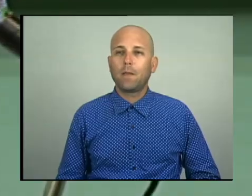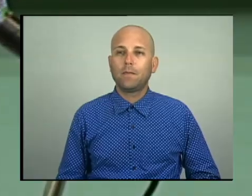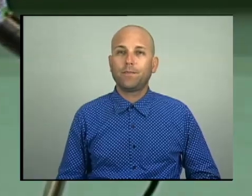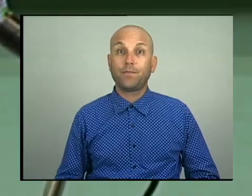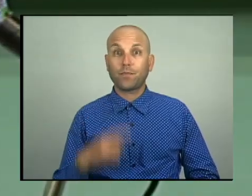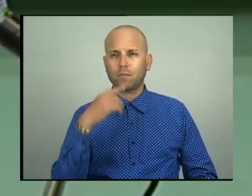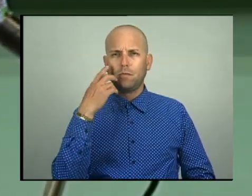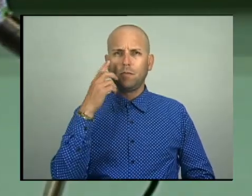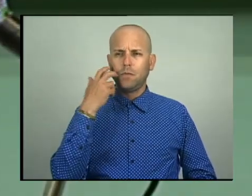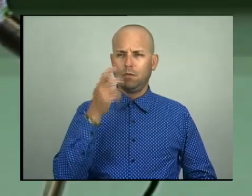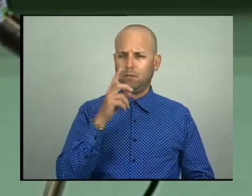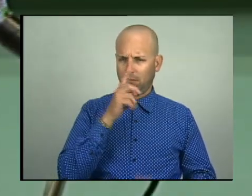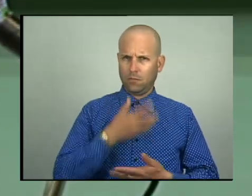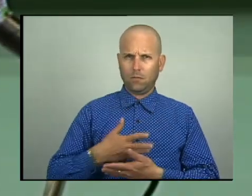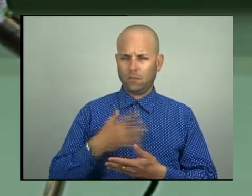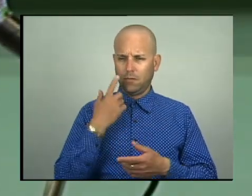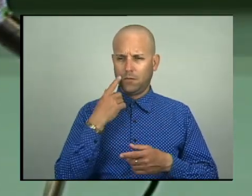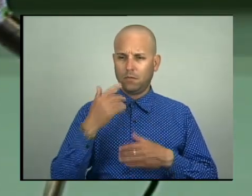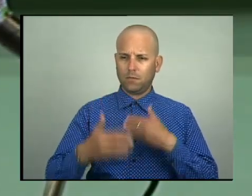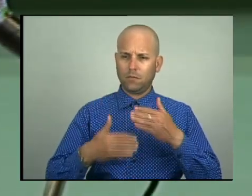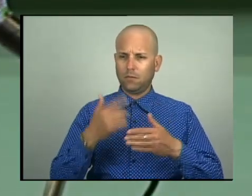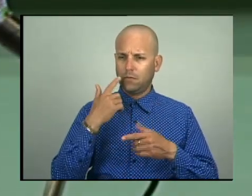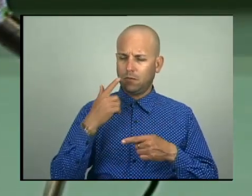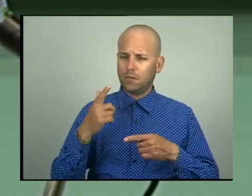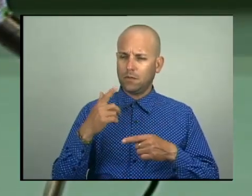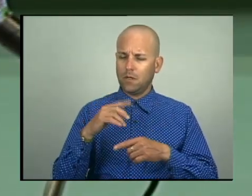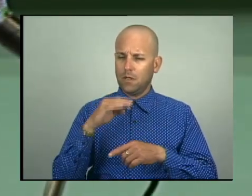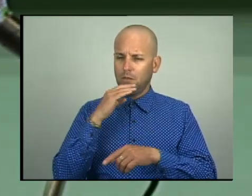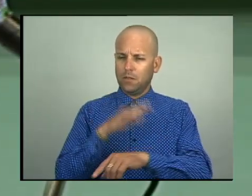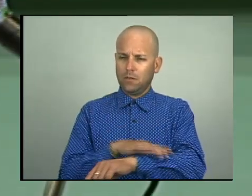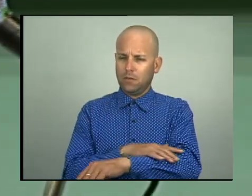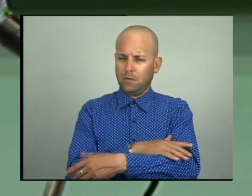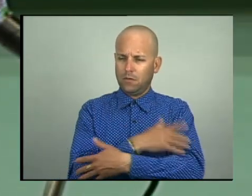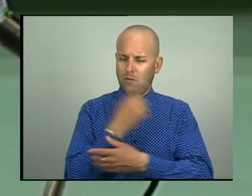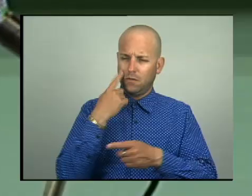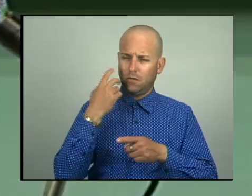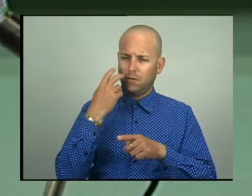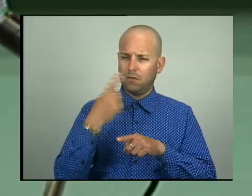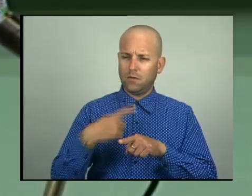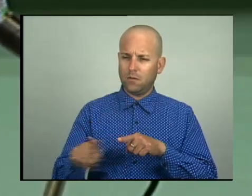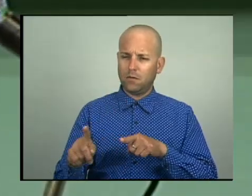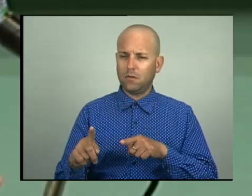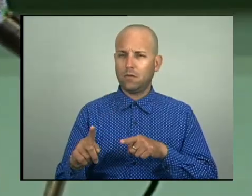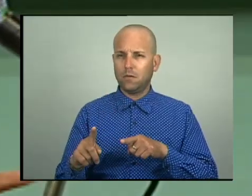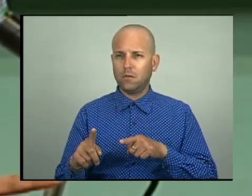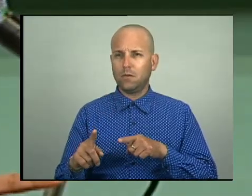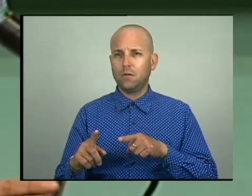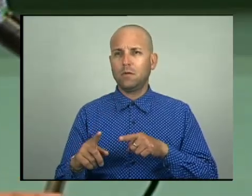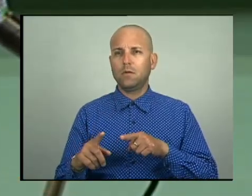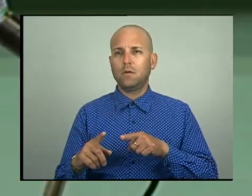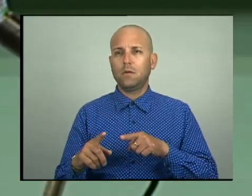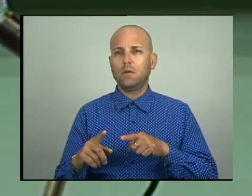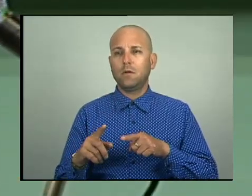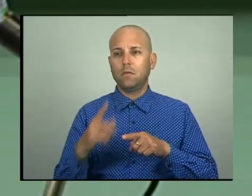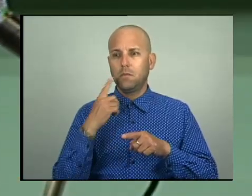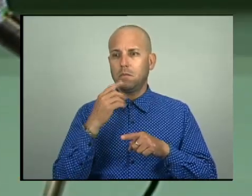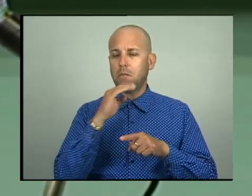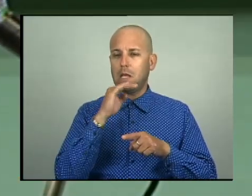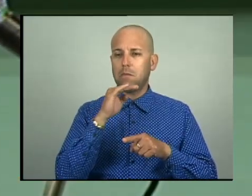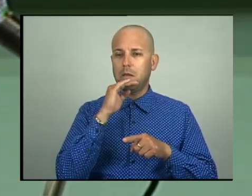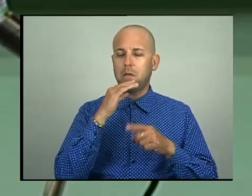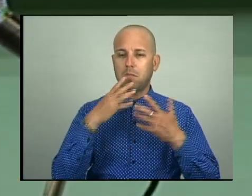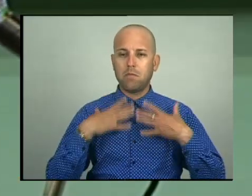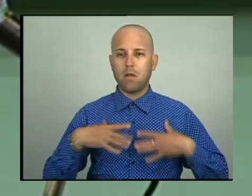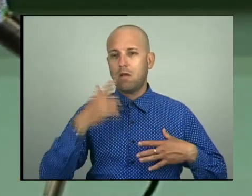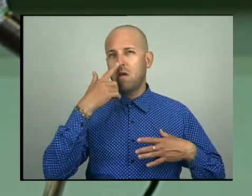coloración, ¿qué pasa? Que a medida que progrese el desarrollo del niño, pues progrese su actividad física, va incrementándose la cianosis.